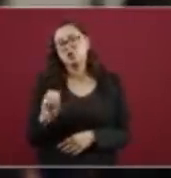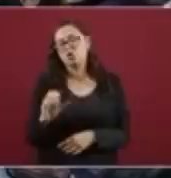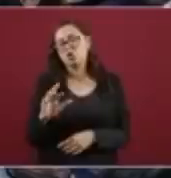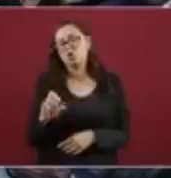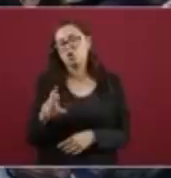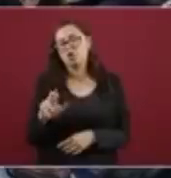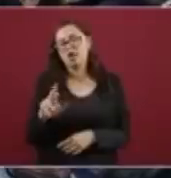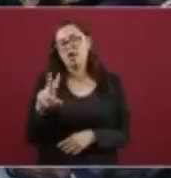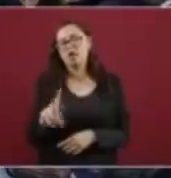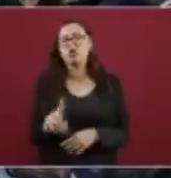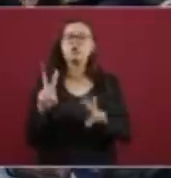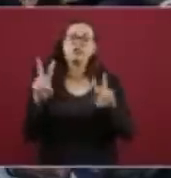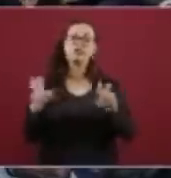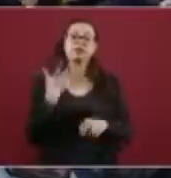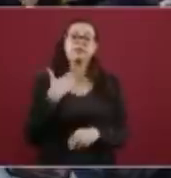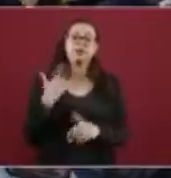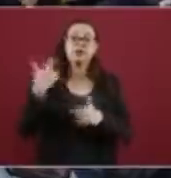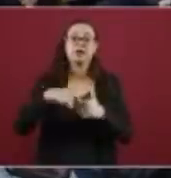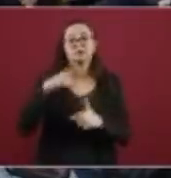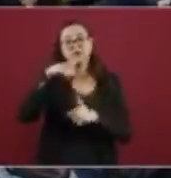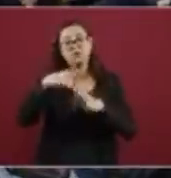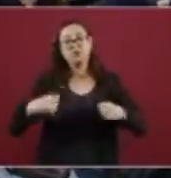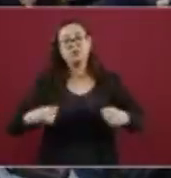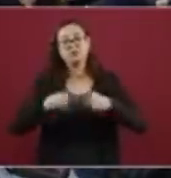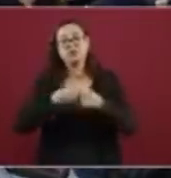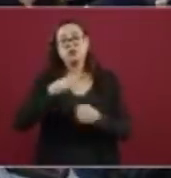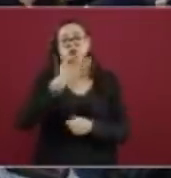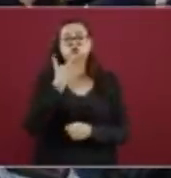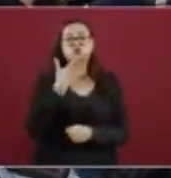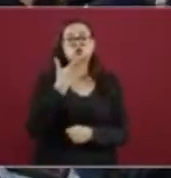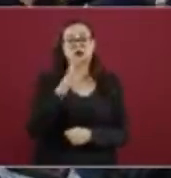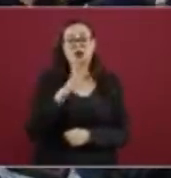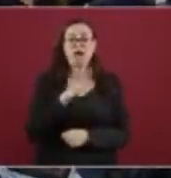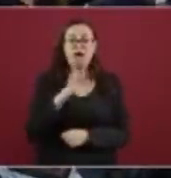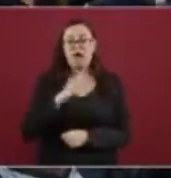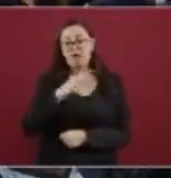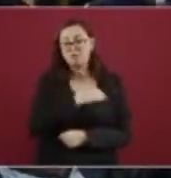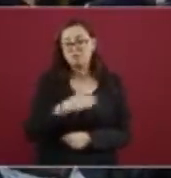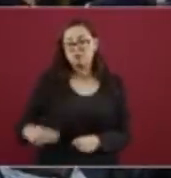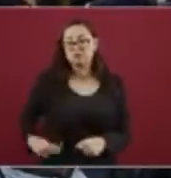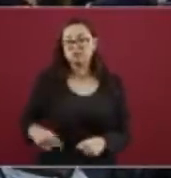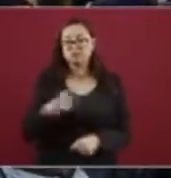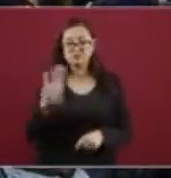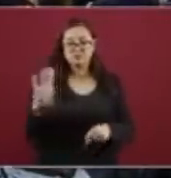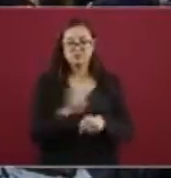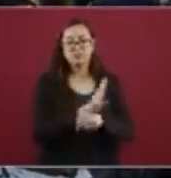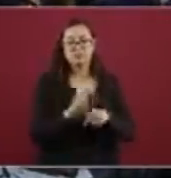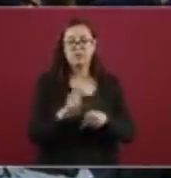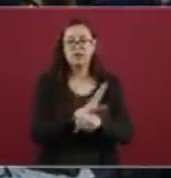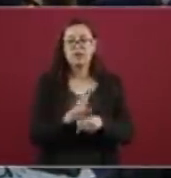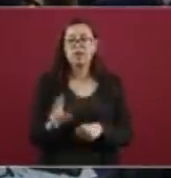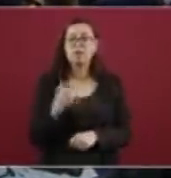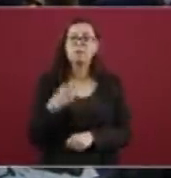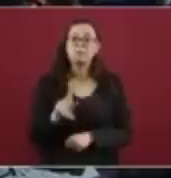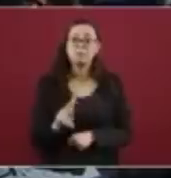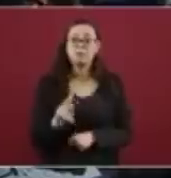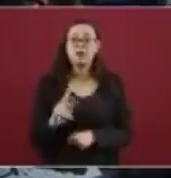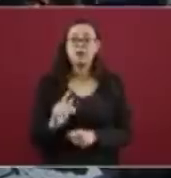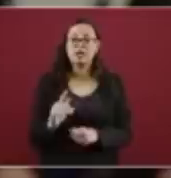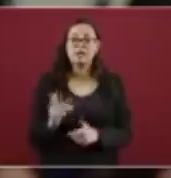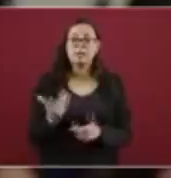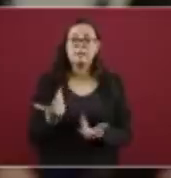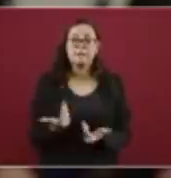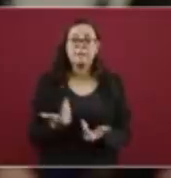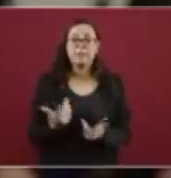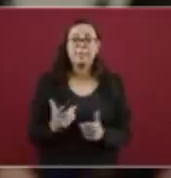de los combustibles en la frontera. En Sonora tenemos 11 municipios que son beneficiarios, sin embargo, no ha llegado el tema de la baja en